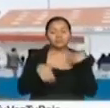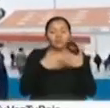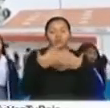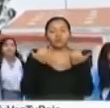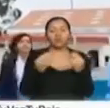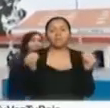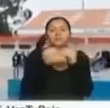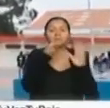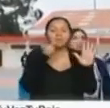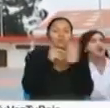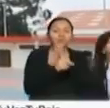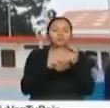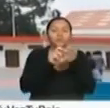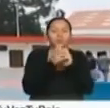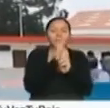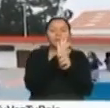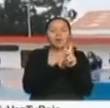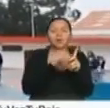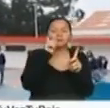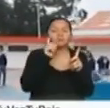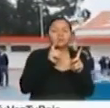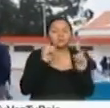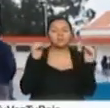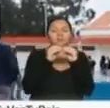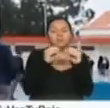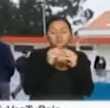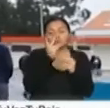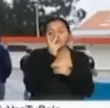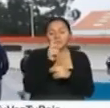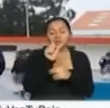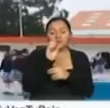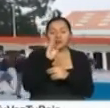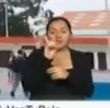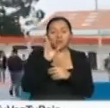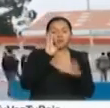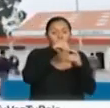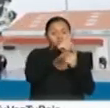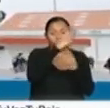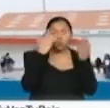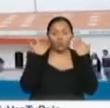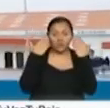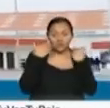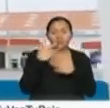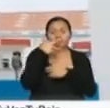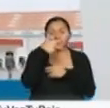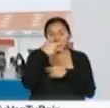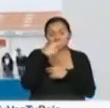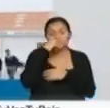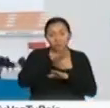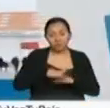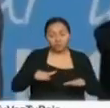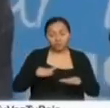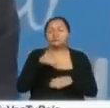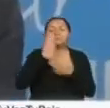de denuncias por violencia sexual en la Unidad Educativa Réplica Aguirre Abad de Guayaquil, en el que hasta el momento suman 3 las personas